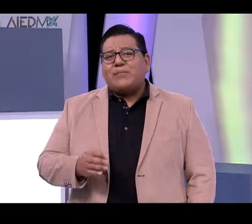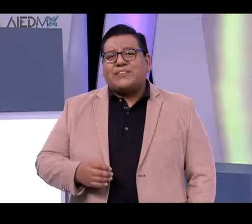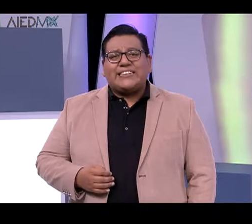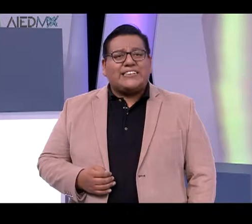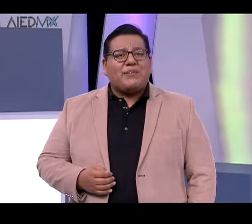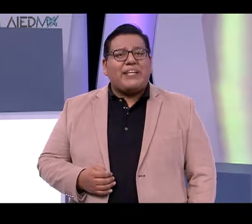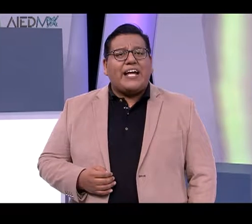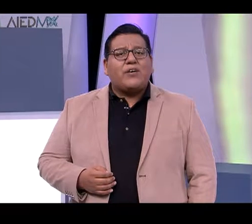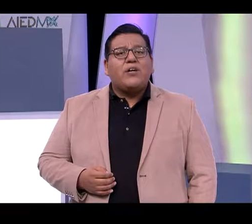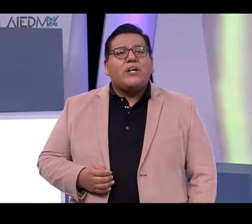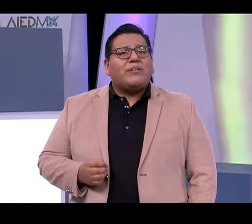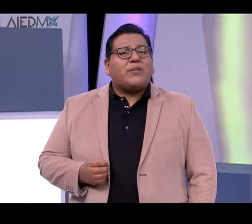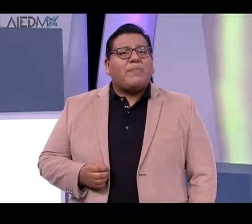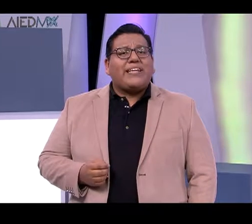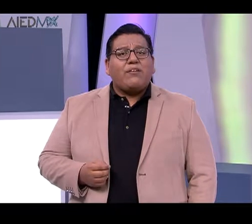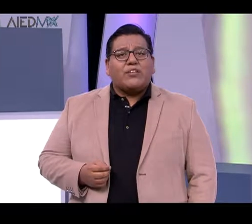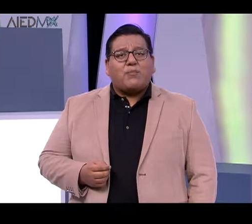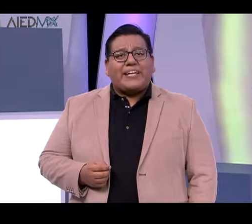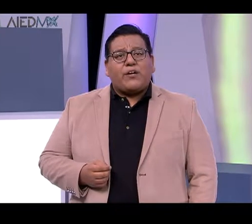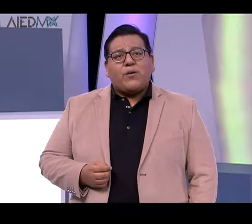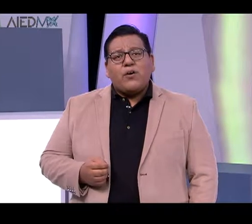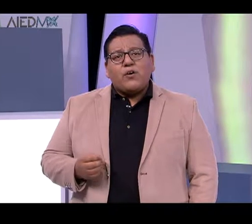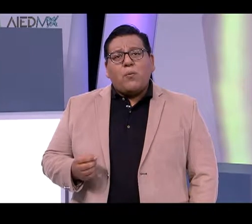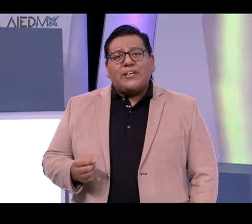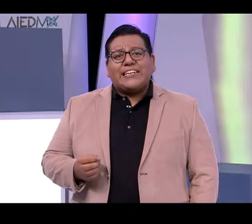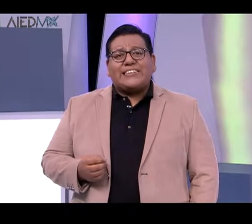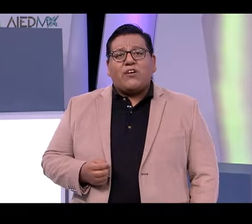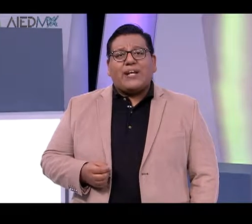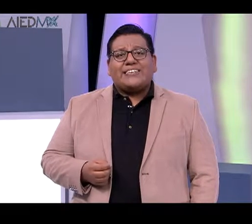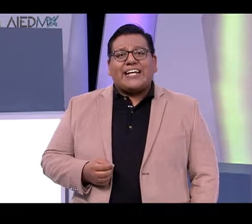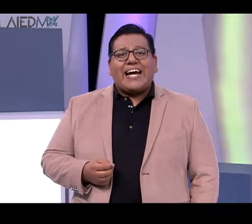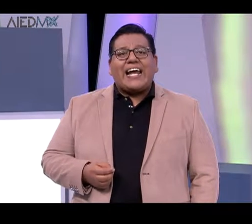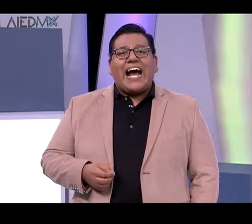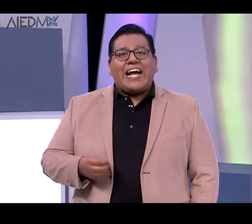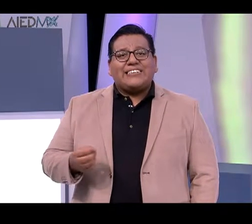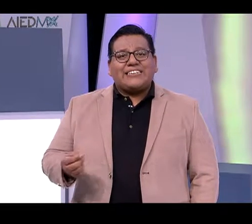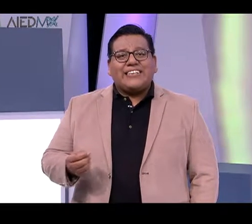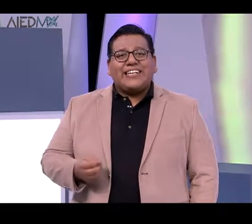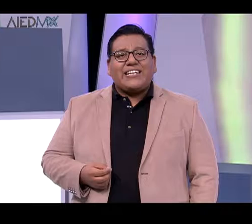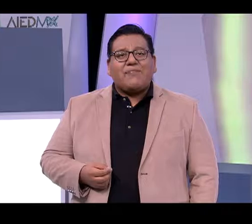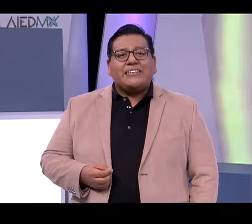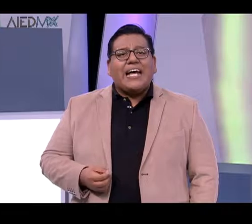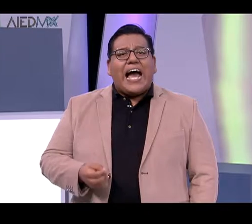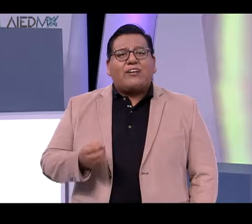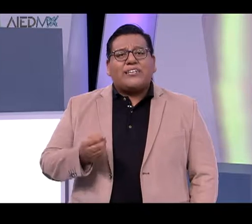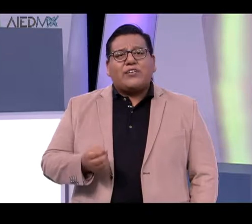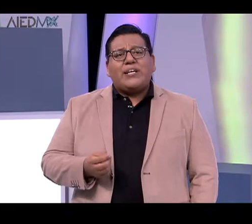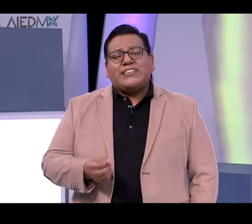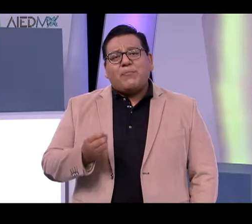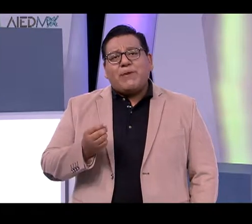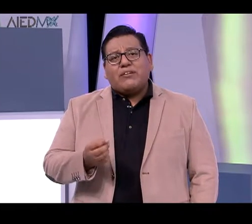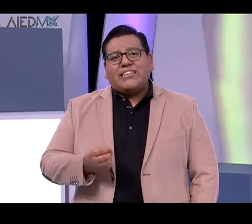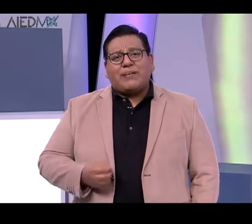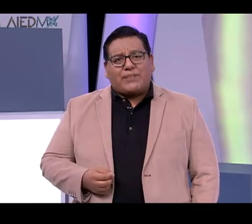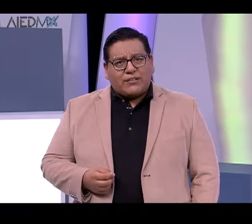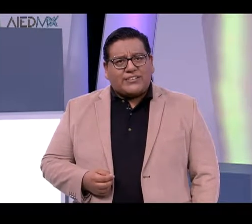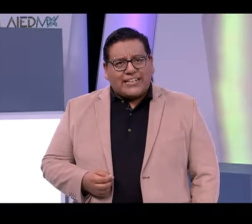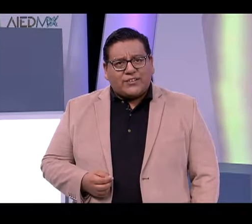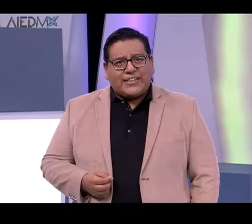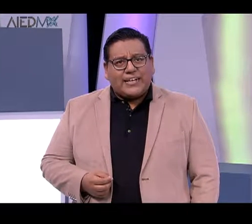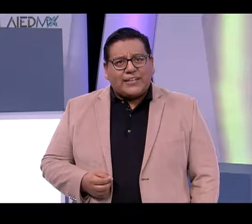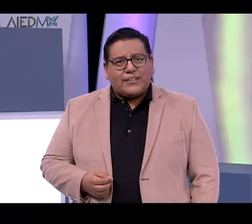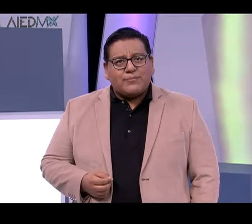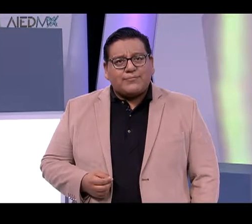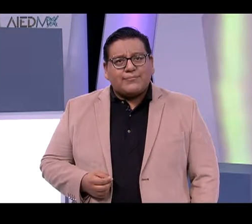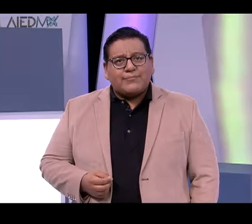los objetivos de este seminario, nuestro invitado nos platicó cómo es que se logra acercar a estas iniciativas a los sectores menos aceptados